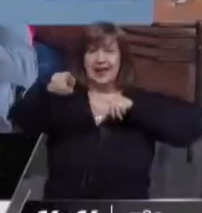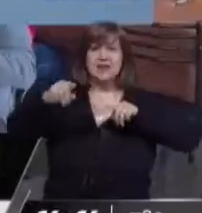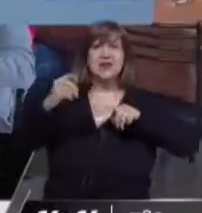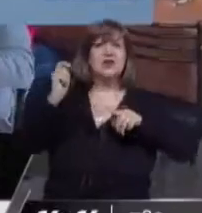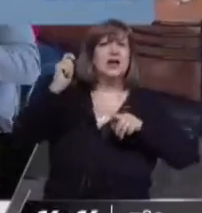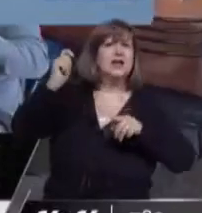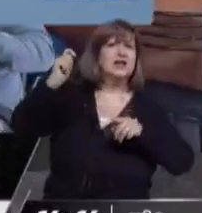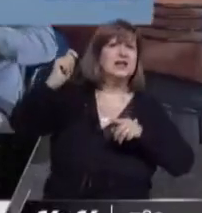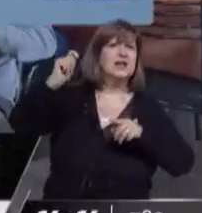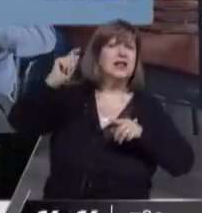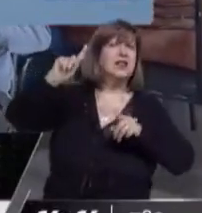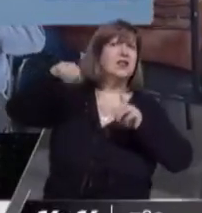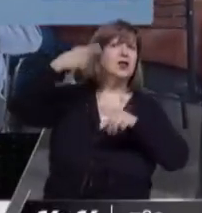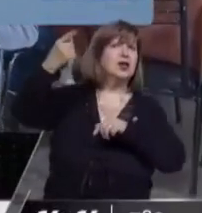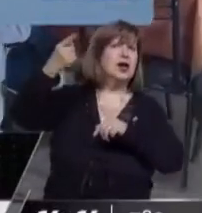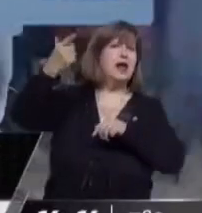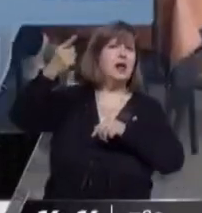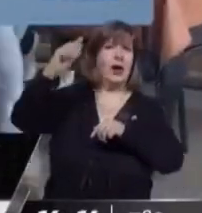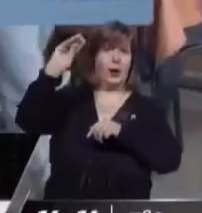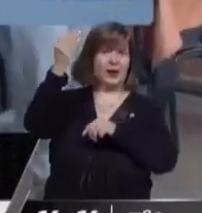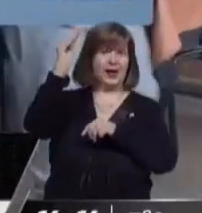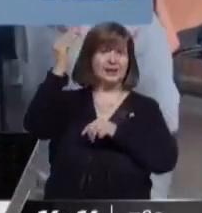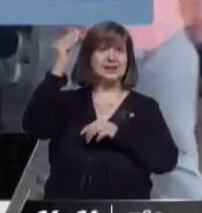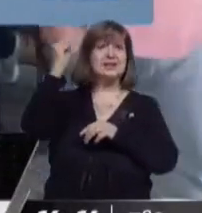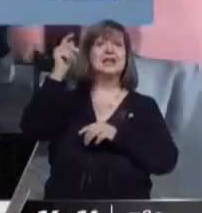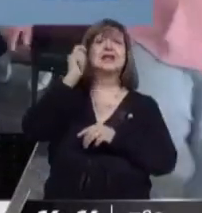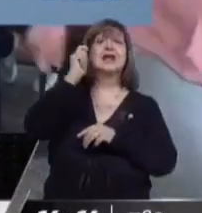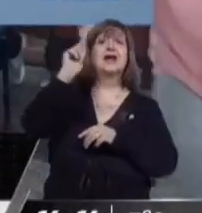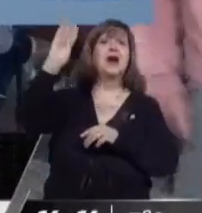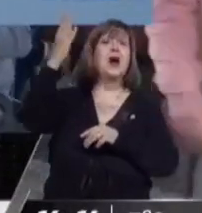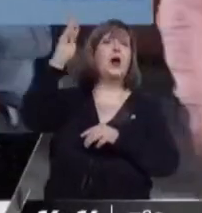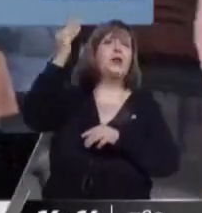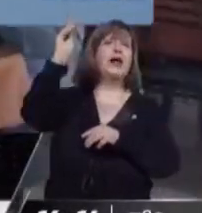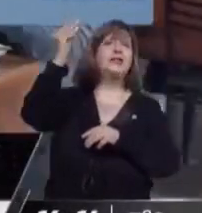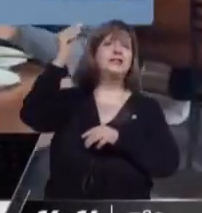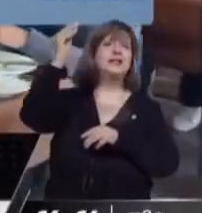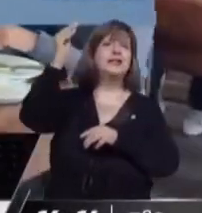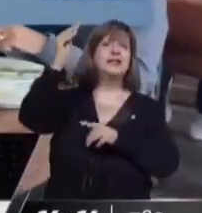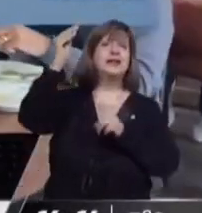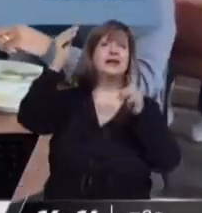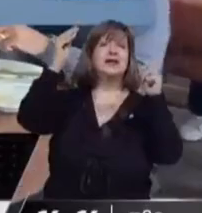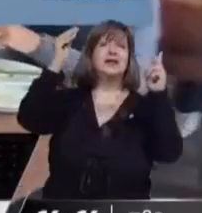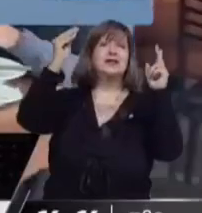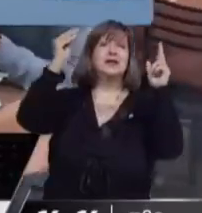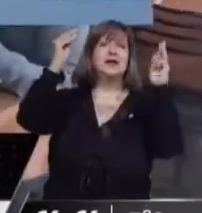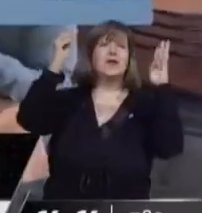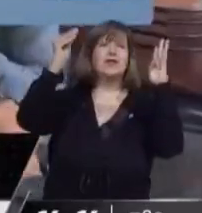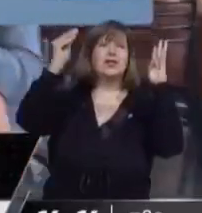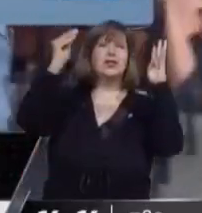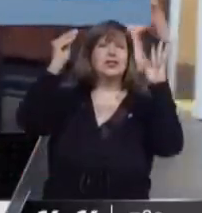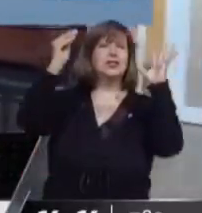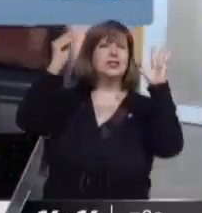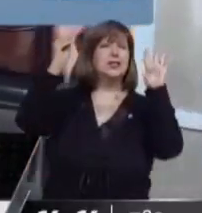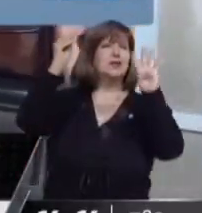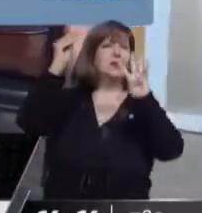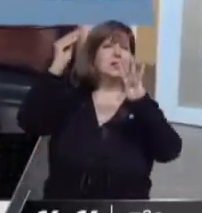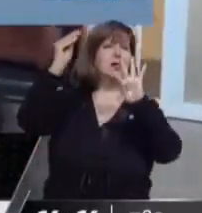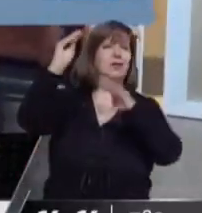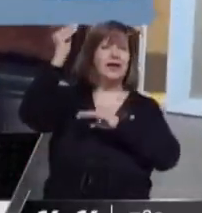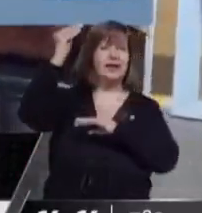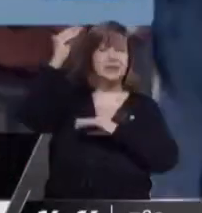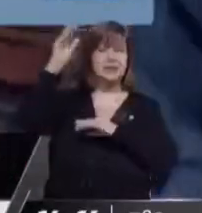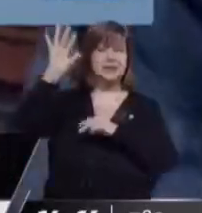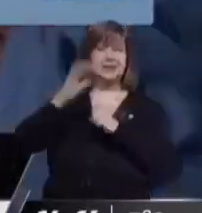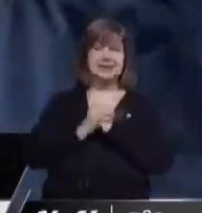afuera sí brasileros levanten la mano a los brasileros no vamos Brasil Cuántos brasileros